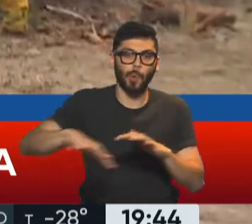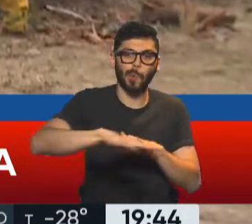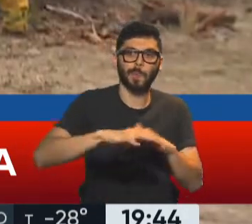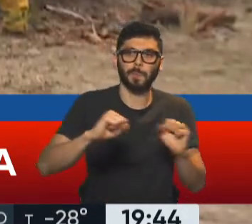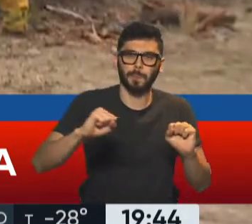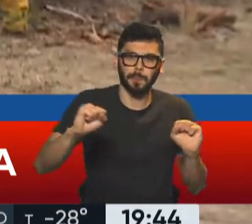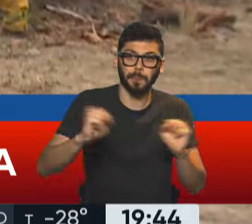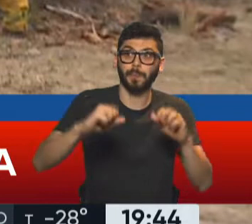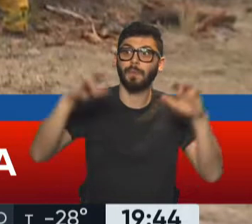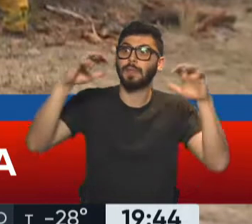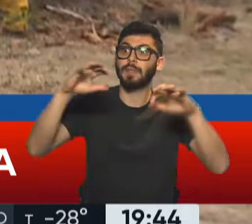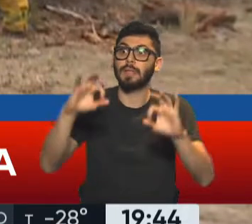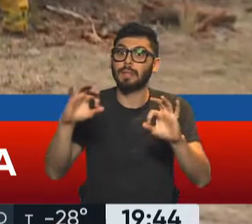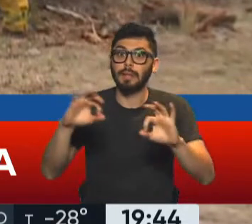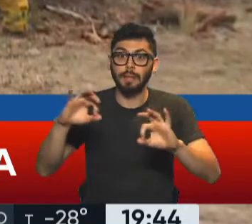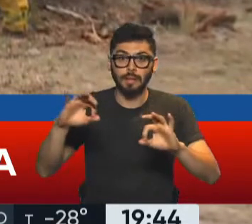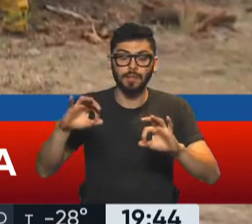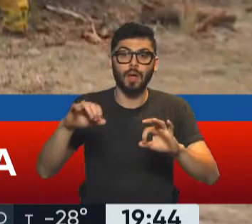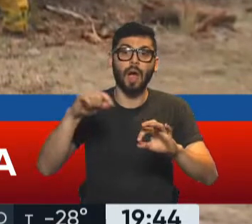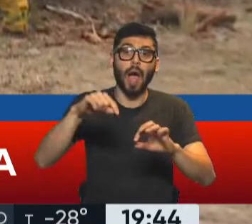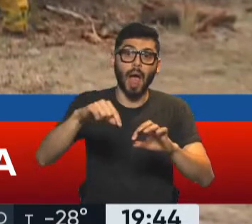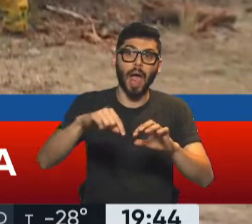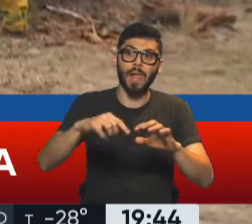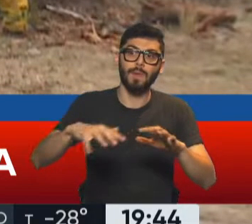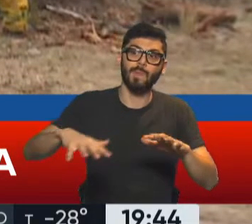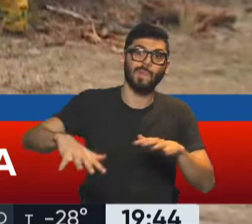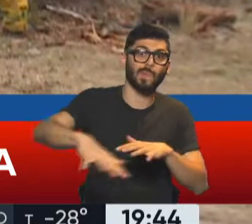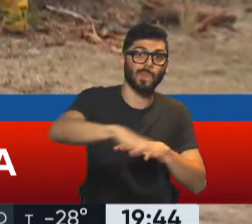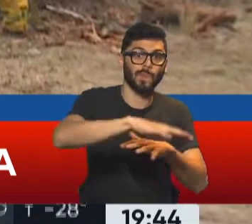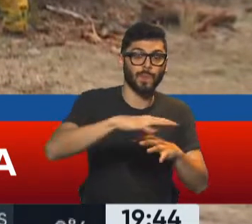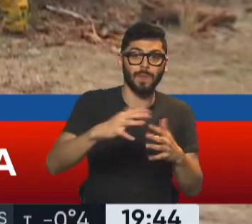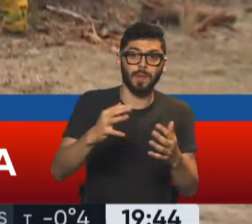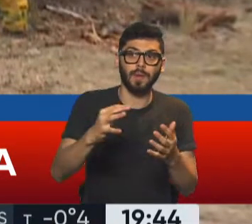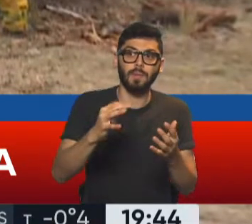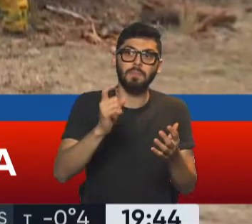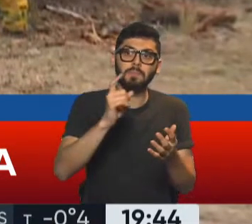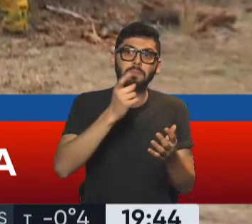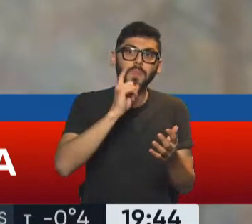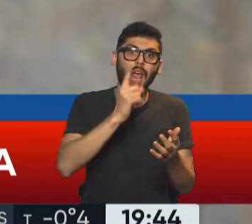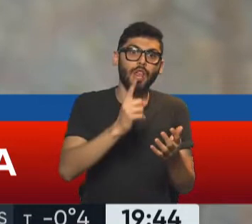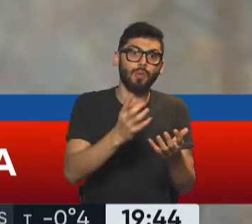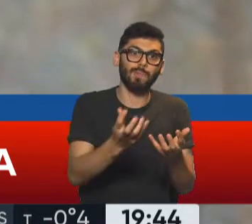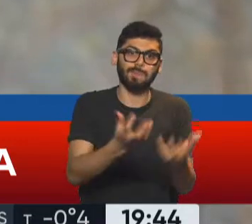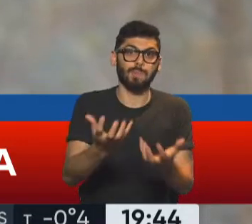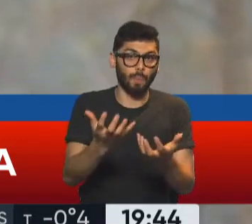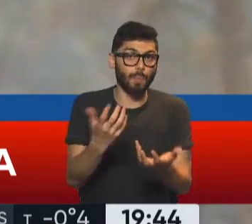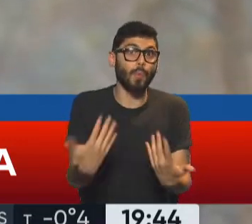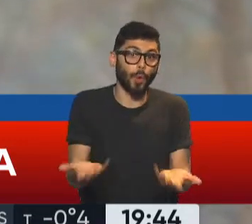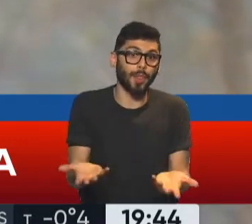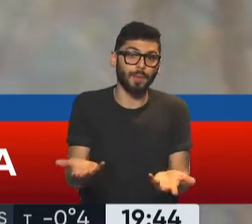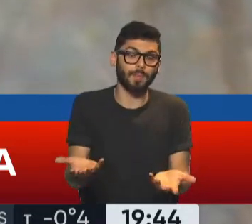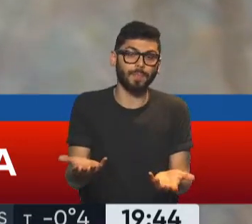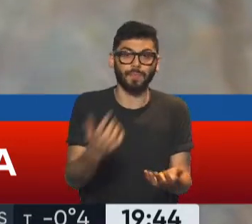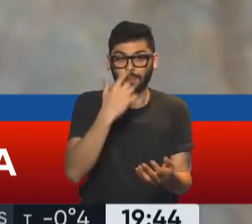sin precipitación, empezó a predisponer los combustibles en toda la región. Hizo que el momento de